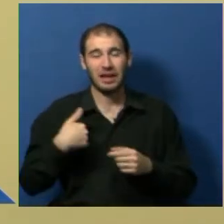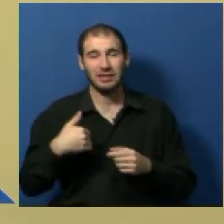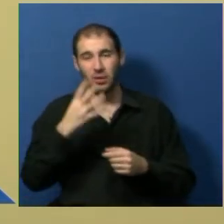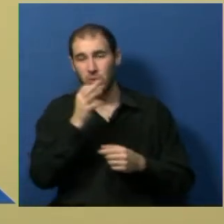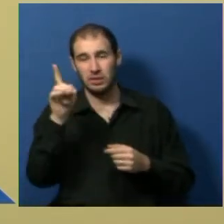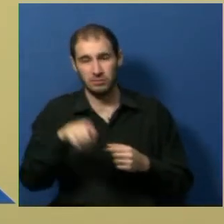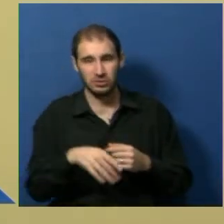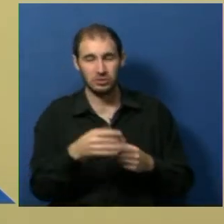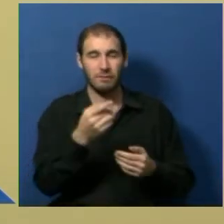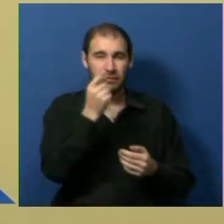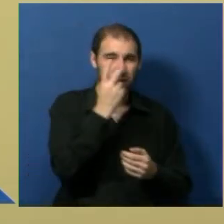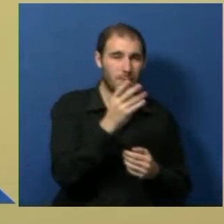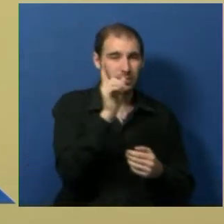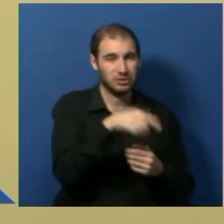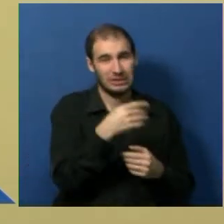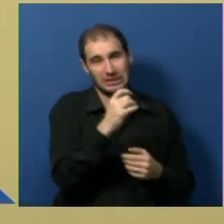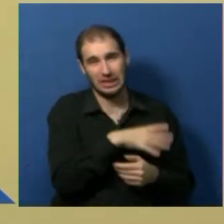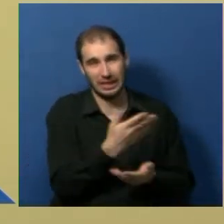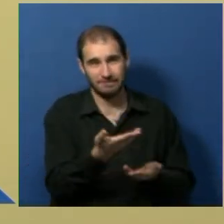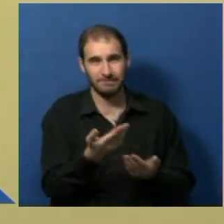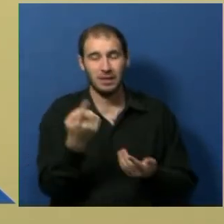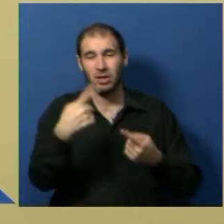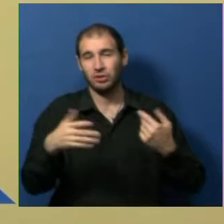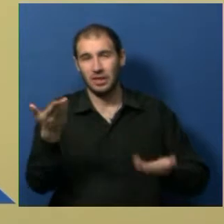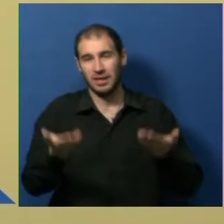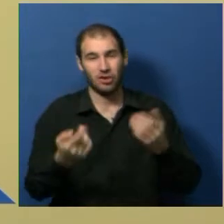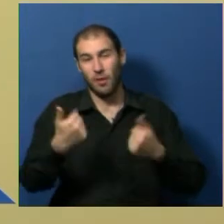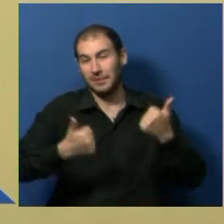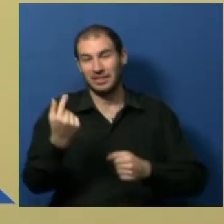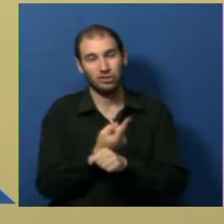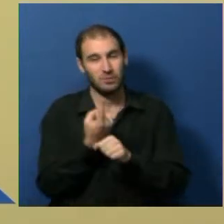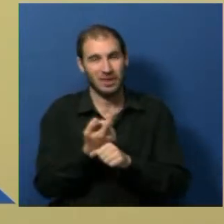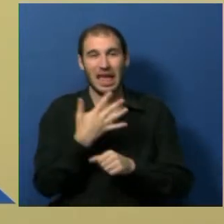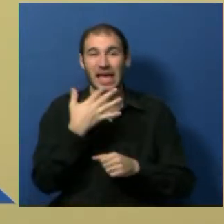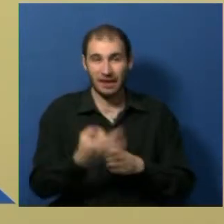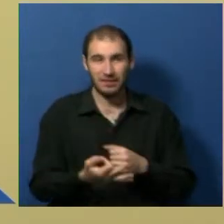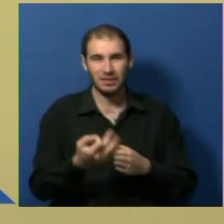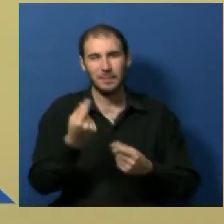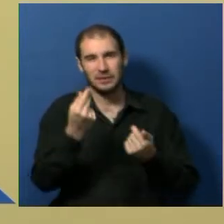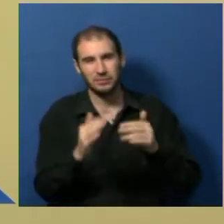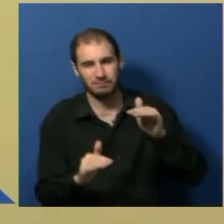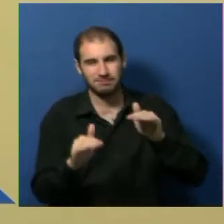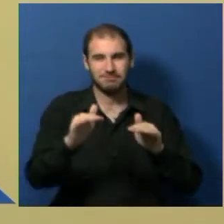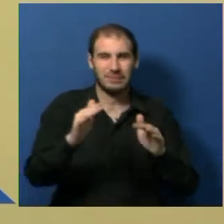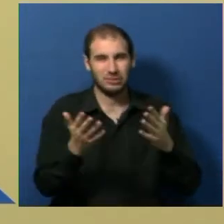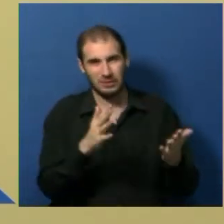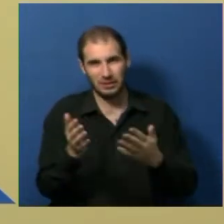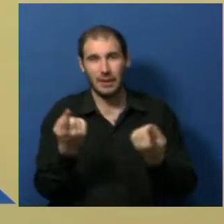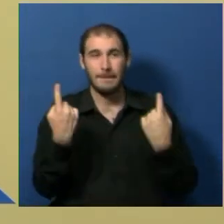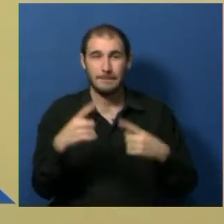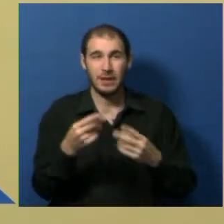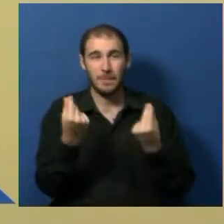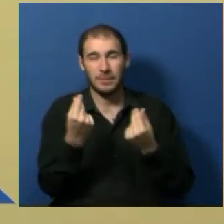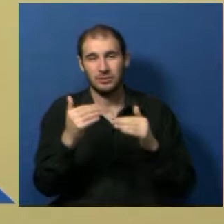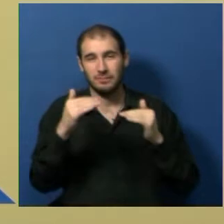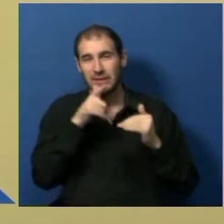40% versus un 22% en Chile. Entonces hay cosas con las que no podemos competir. Si bien es cierto que se van a equiparar un poco los precios, yo calculo que los precios